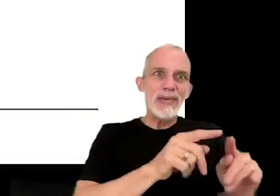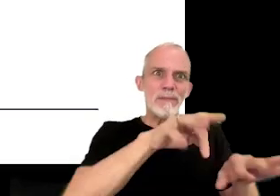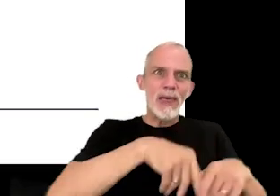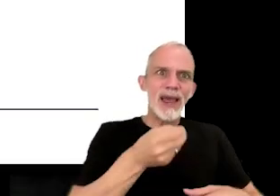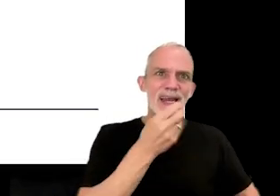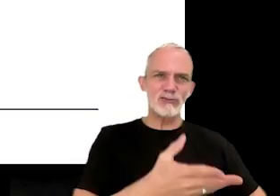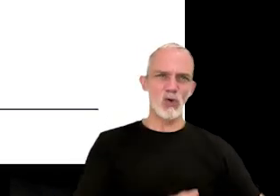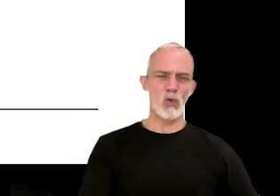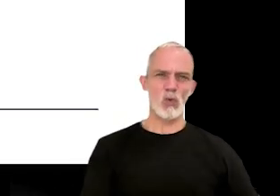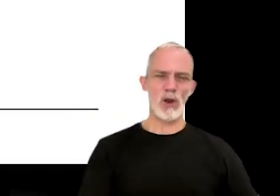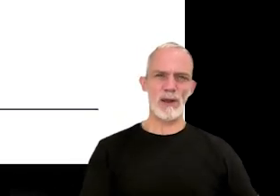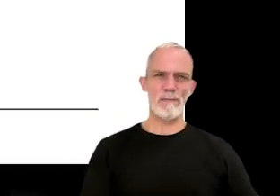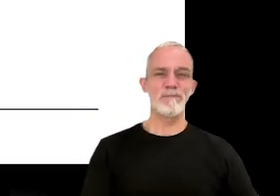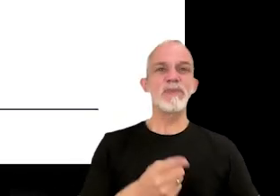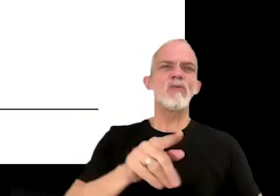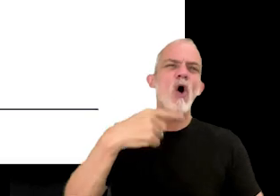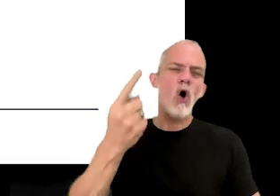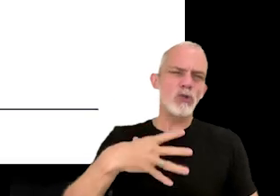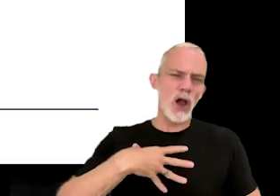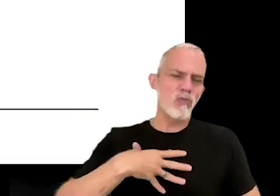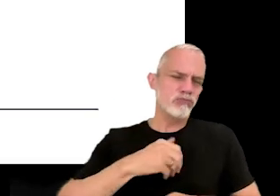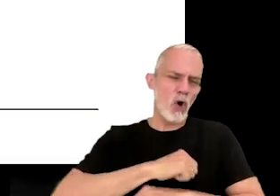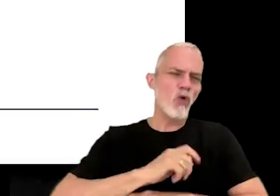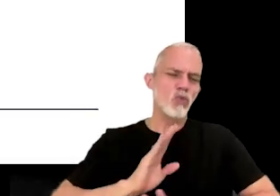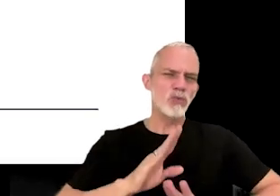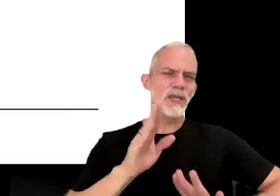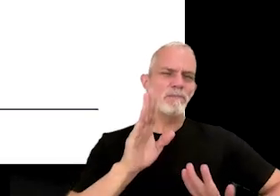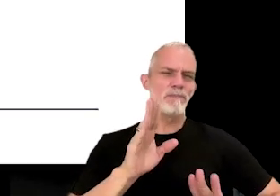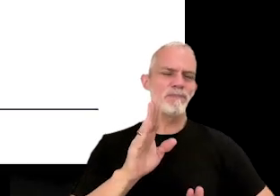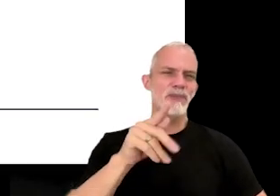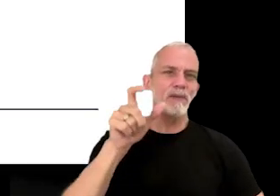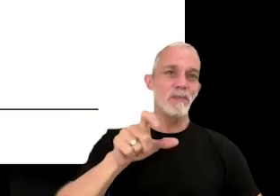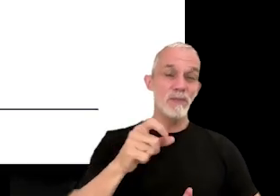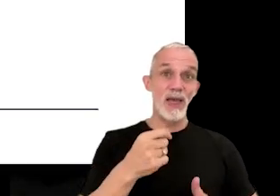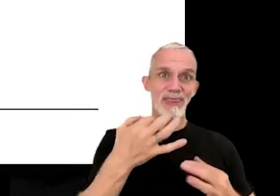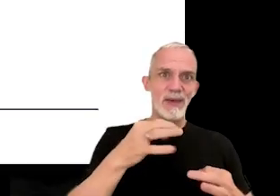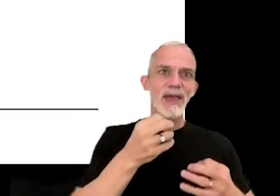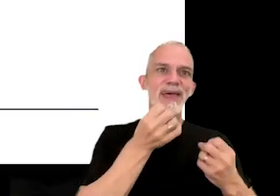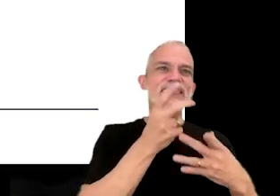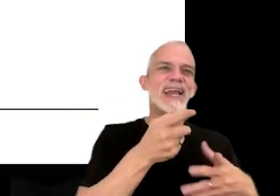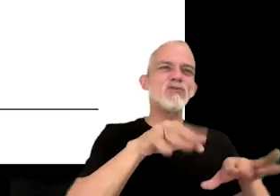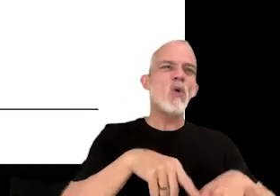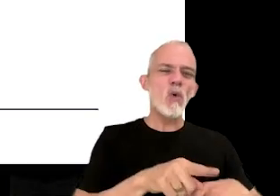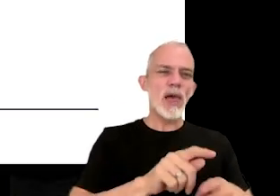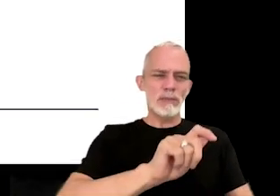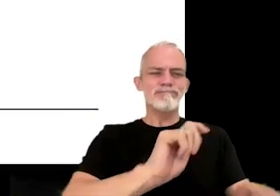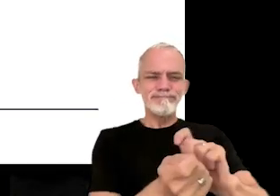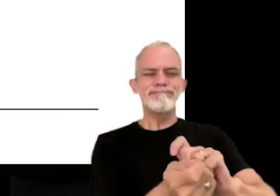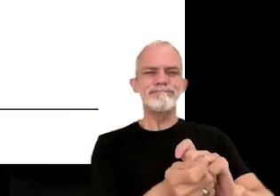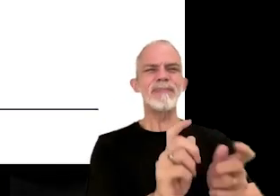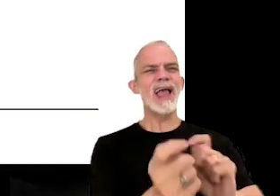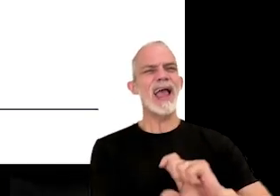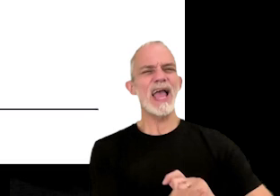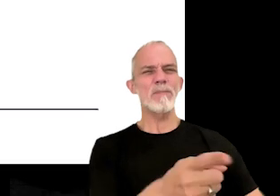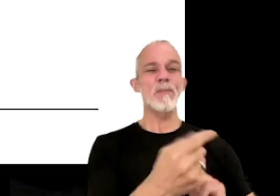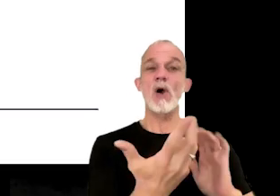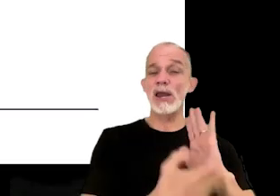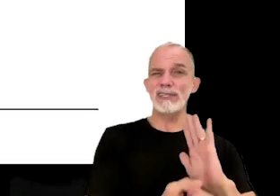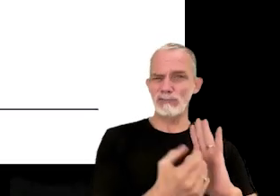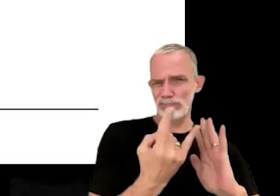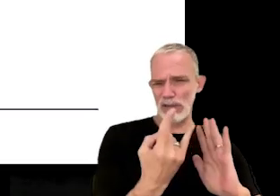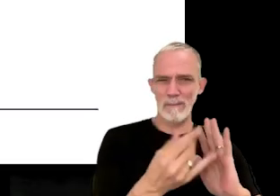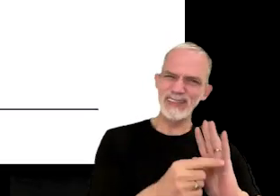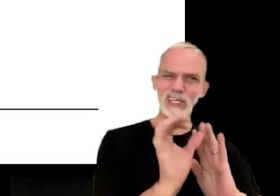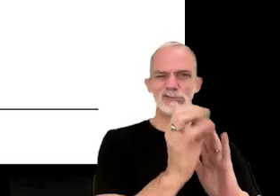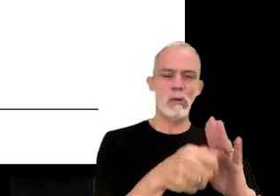Después tenemos otro tipo de conducta, en donde acá sí tenemos que presentar una declaración jurada rectificativa con retenciones inexistentes. ¿Por qué? Porque